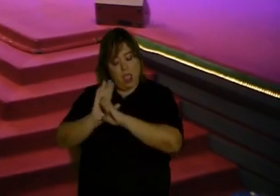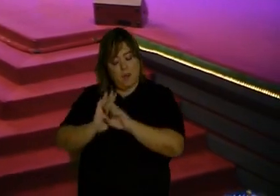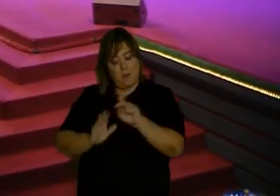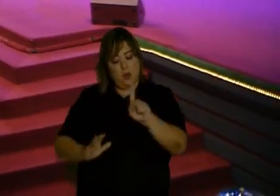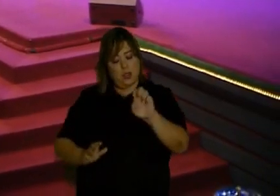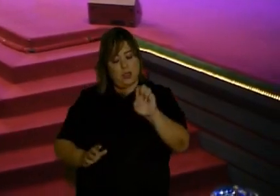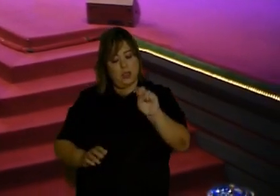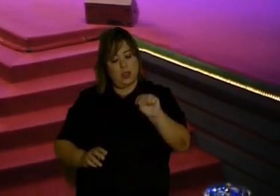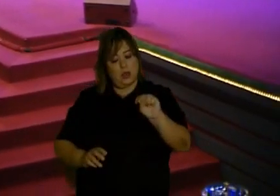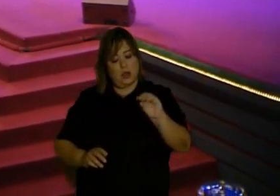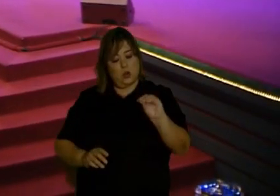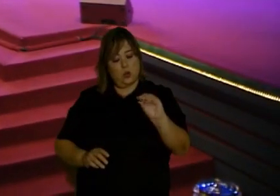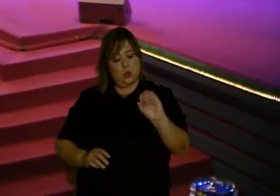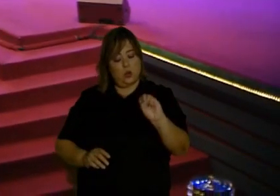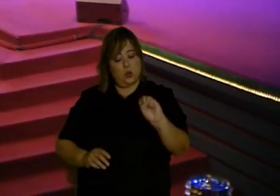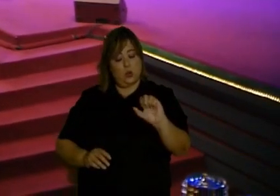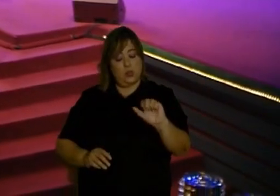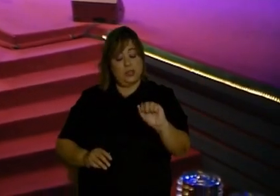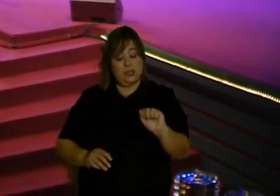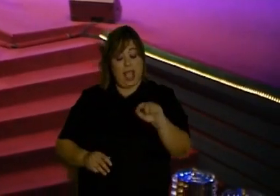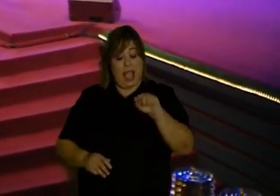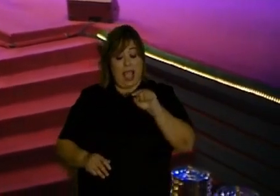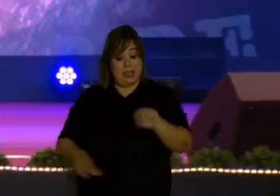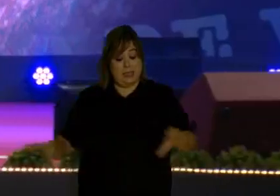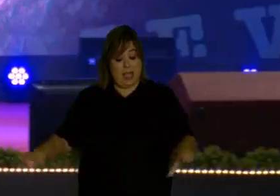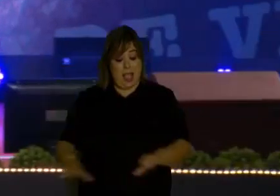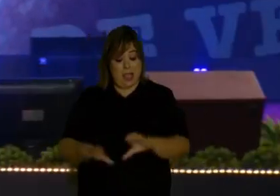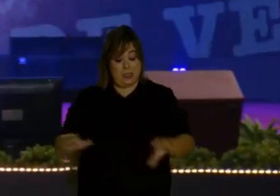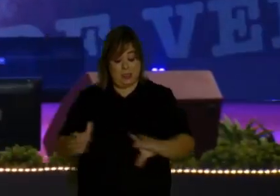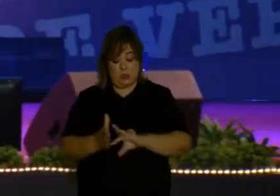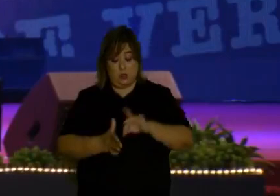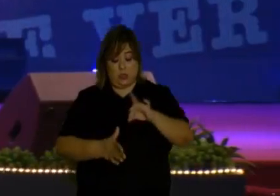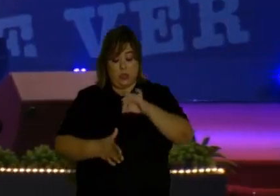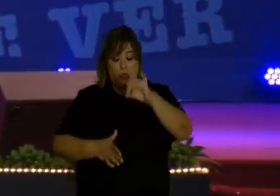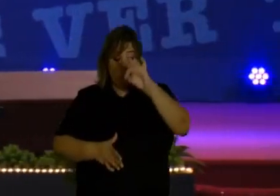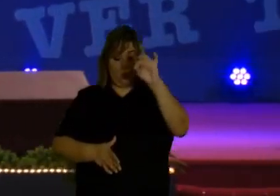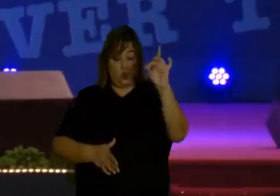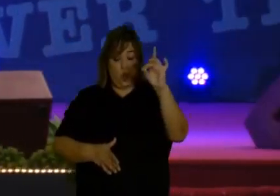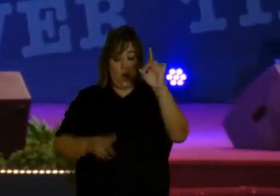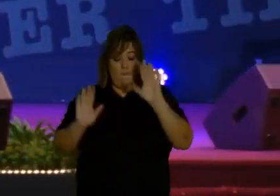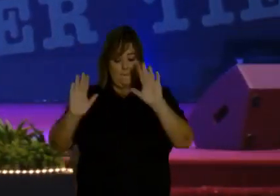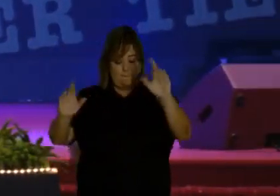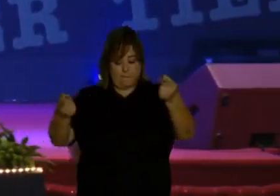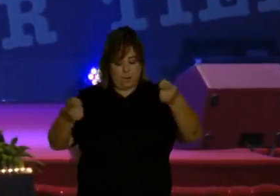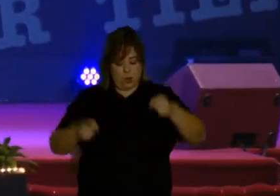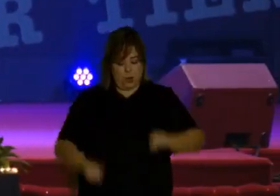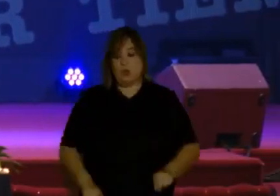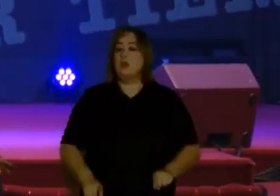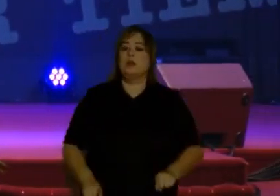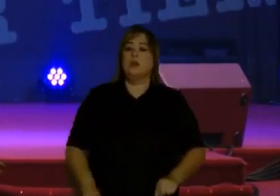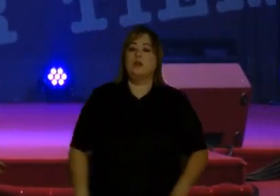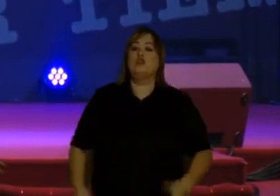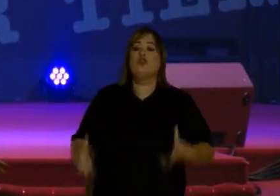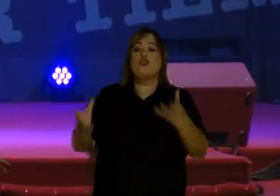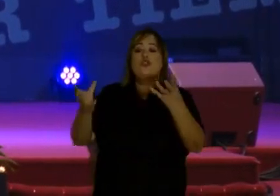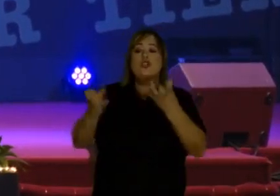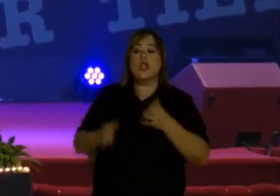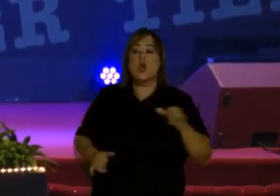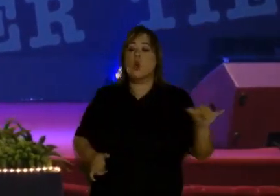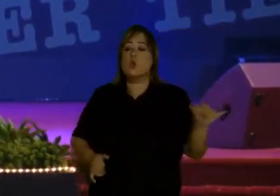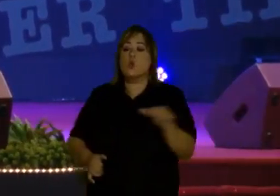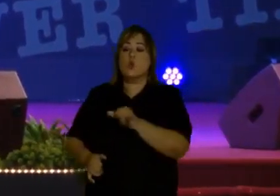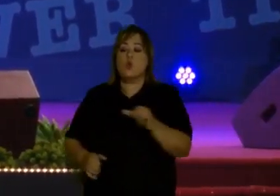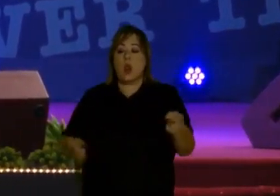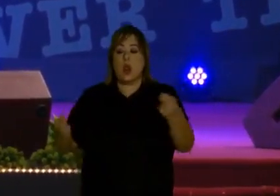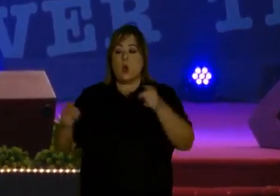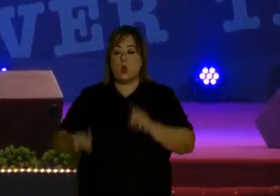Dice, allí pasó algo espiritual, dice el presidente. Hermano, y ese testimonio yo lo quiero para mi país. Ese testimonio yo lo